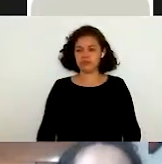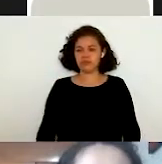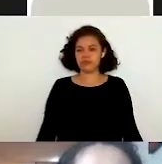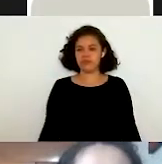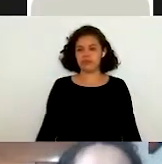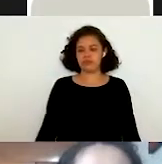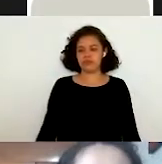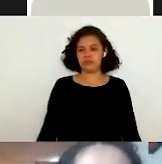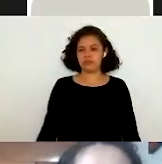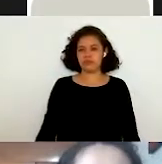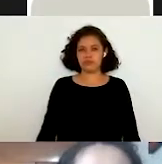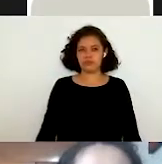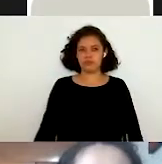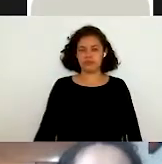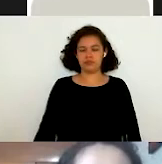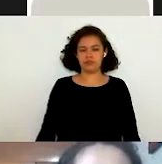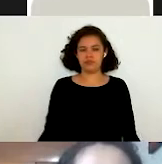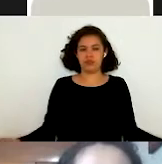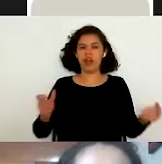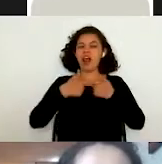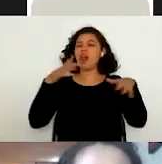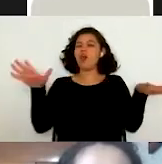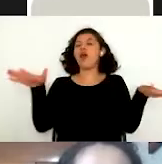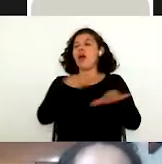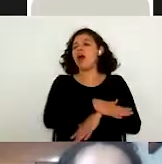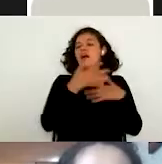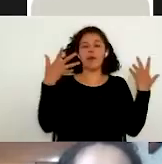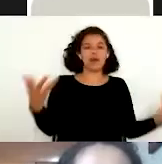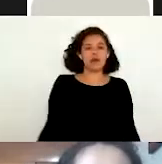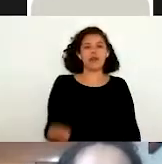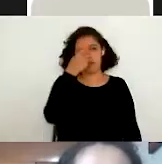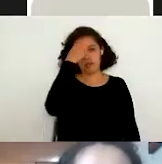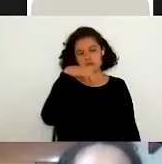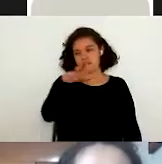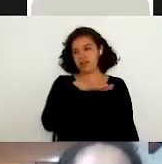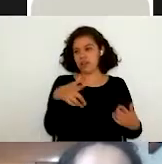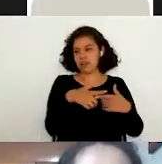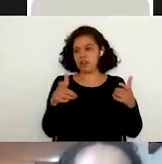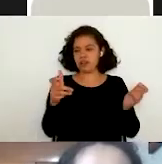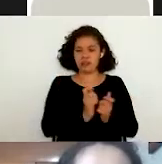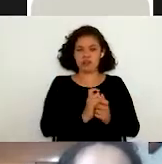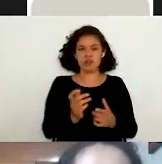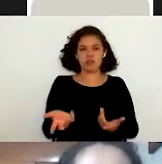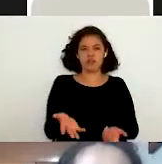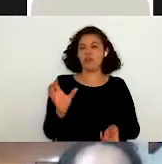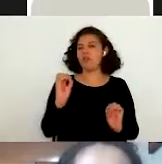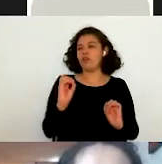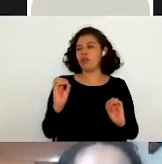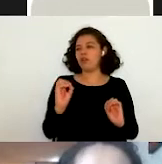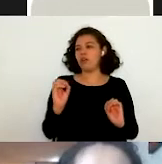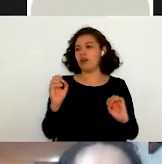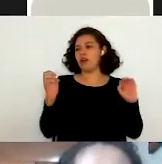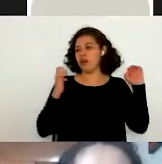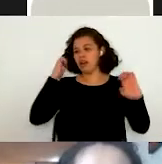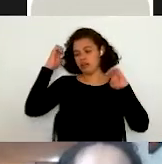si hubo algún tipo de cambio en cuestión de la población, no sé, con estos últimos eventos que